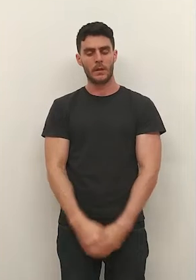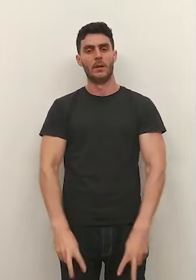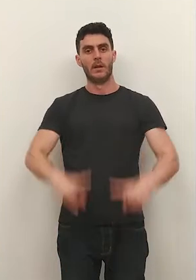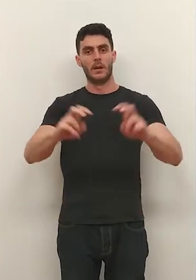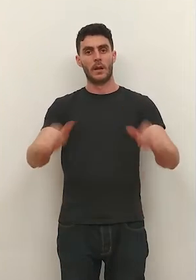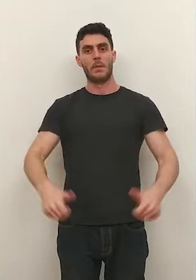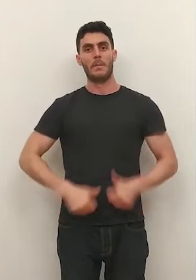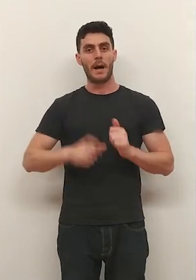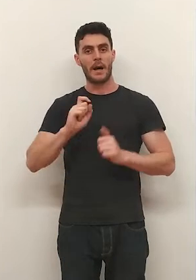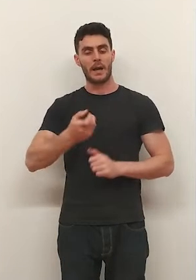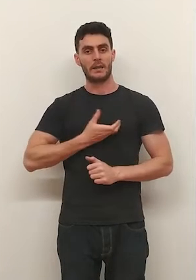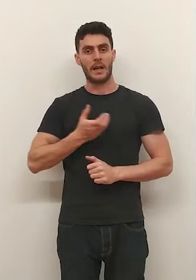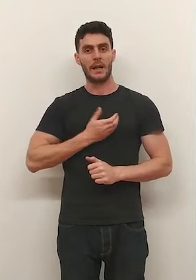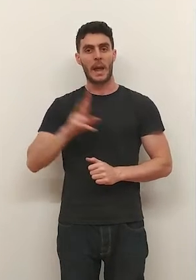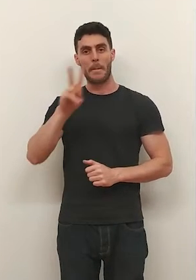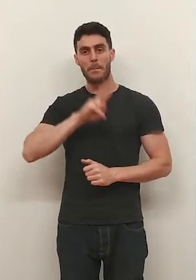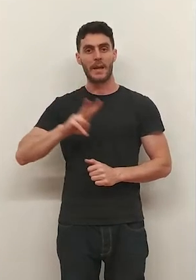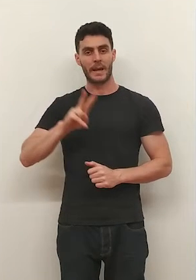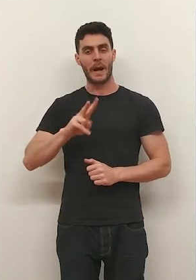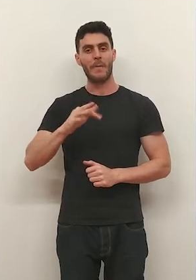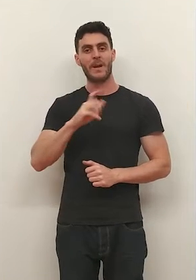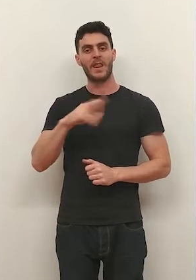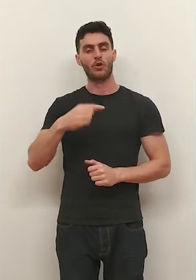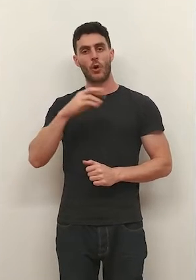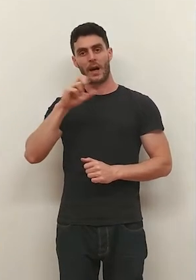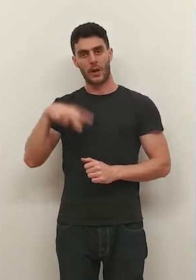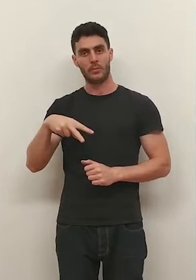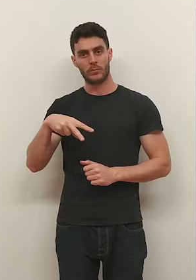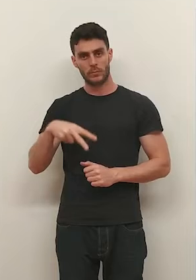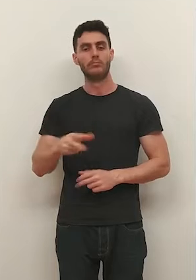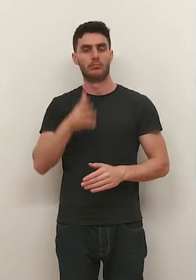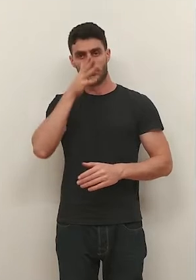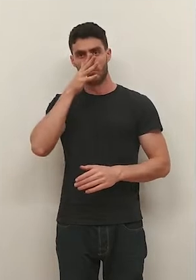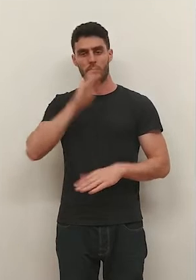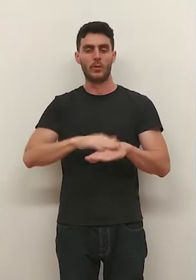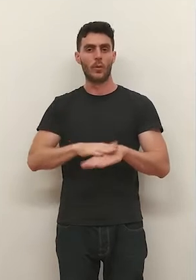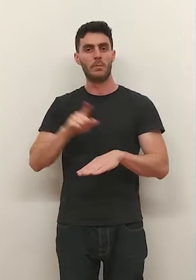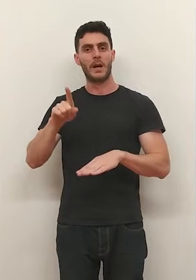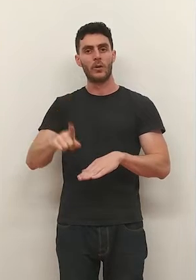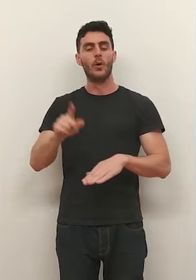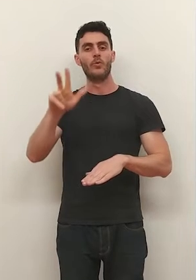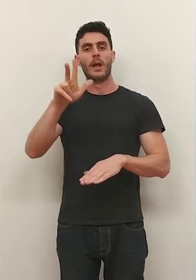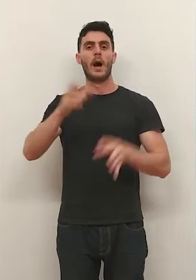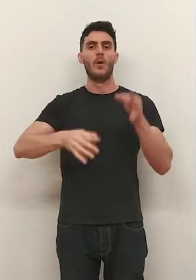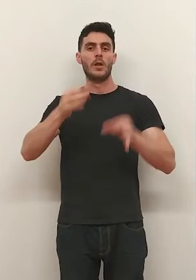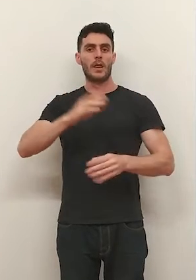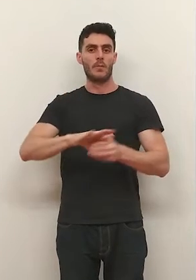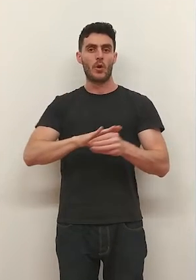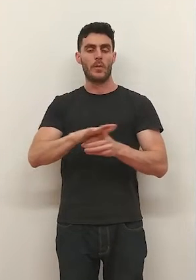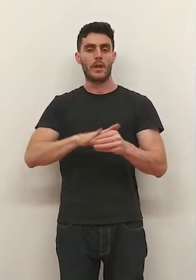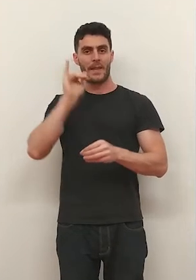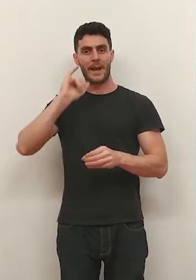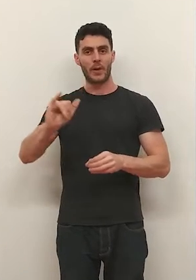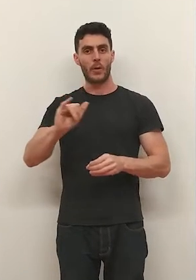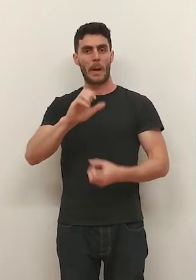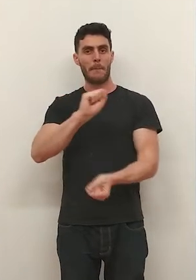Más asuntos. El exalcalde de Viguera por el PR, Francisco Jalón, se sienta en el banquillo de los acusados de la Audiencia Provincial de La Rioja y se enfrenta a una pena